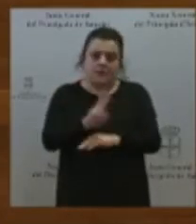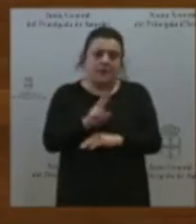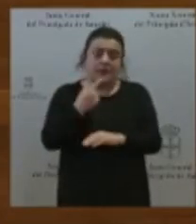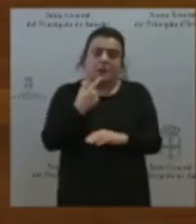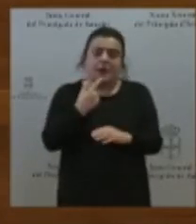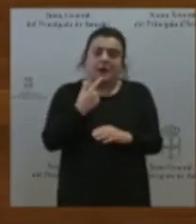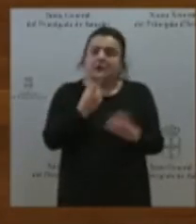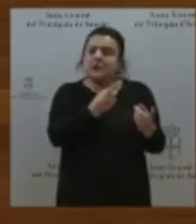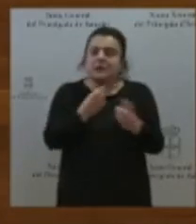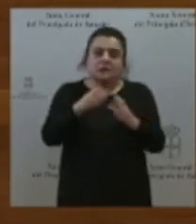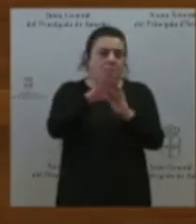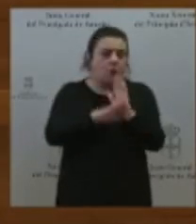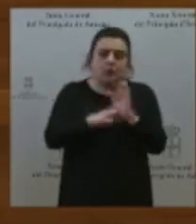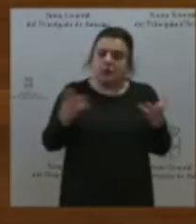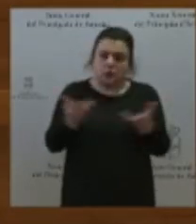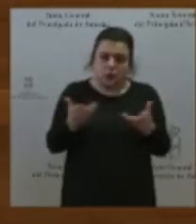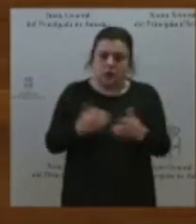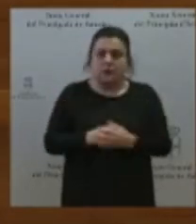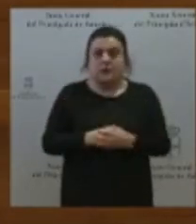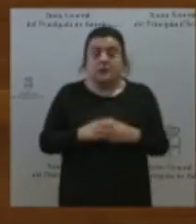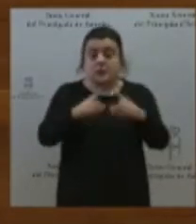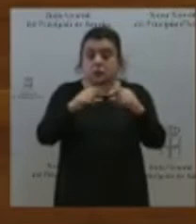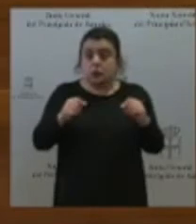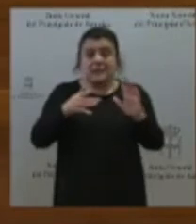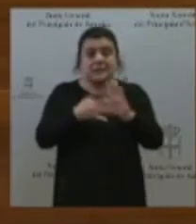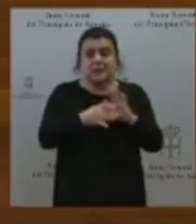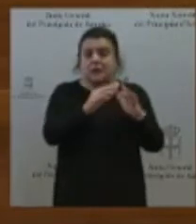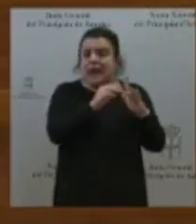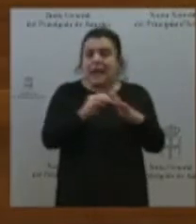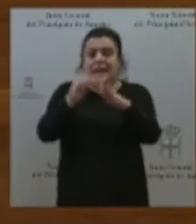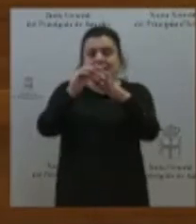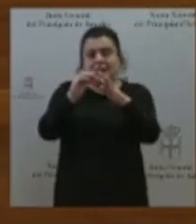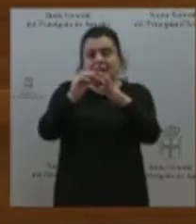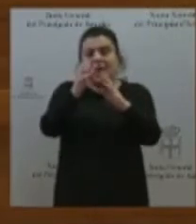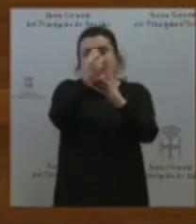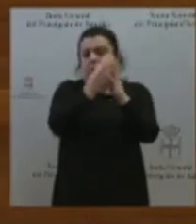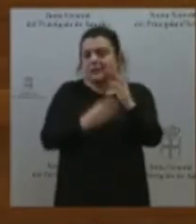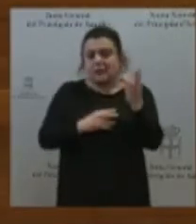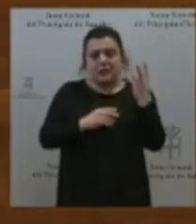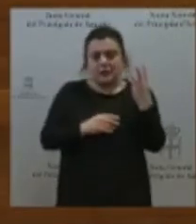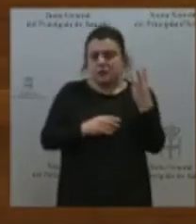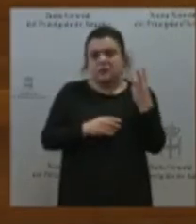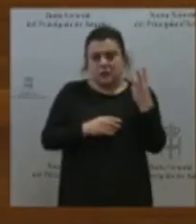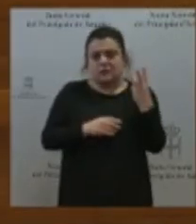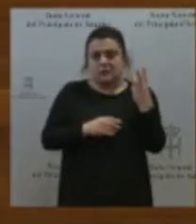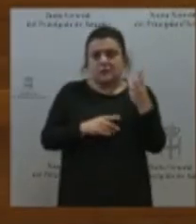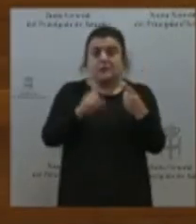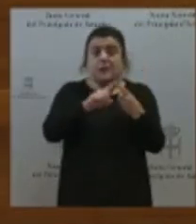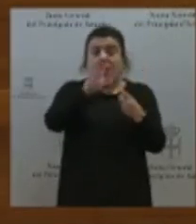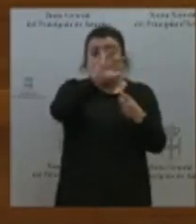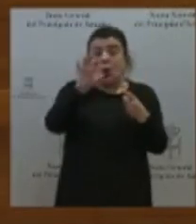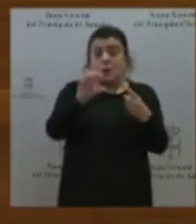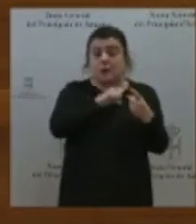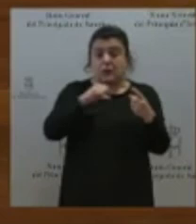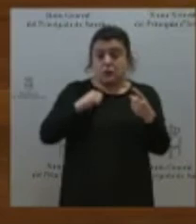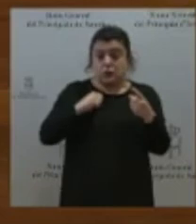Asturias encabeza 3 clasificaciones muy desafortunadas. Es la comunidad con más población en riesgo de exclusión, es la